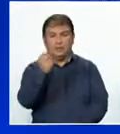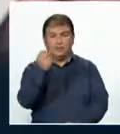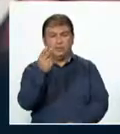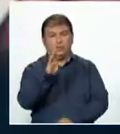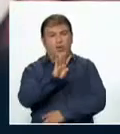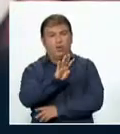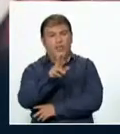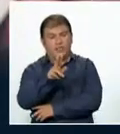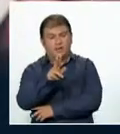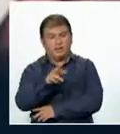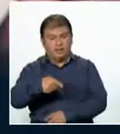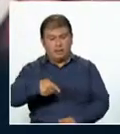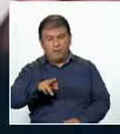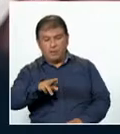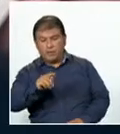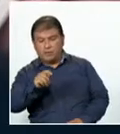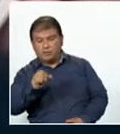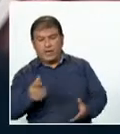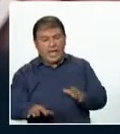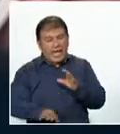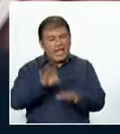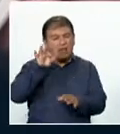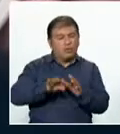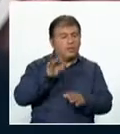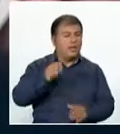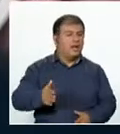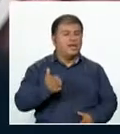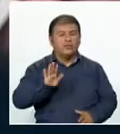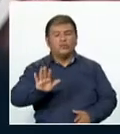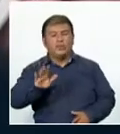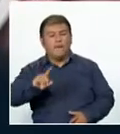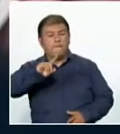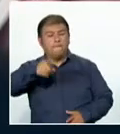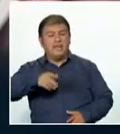12:43 y ProTransporte ha iniciado una campaña para encontrar al dueño o a la dueña de